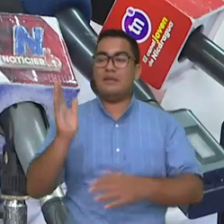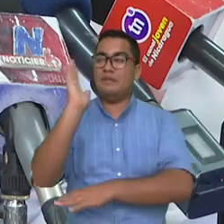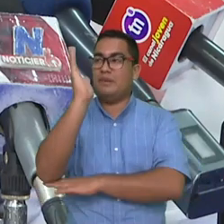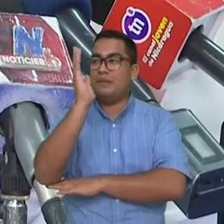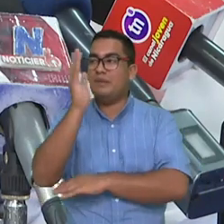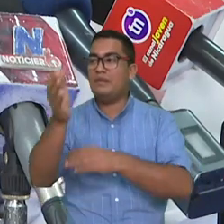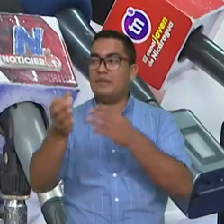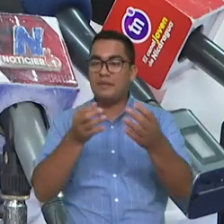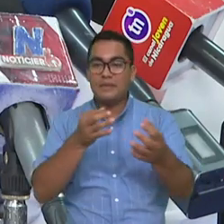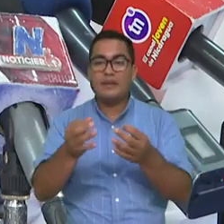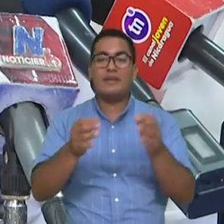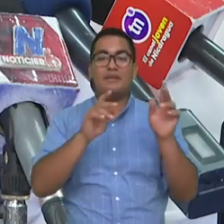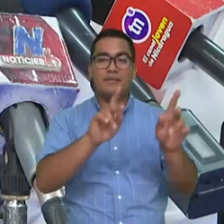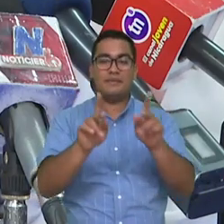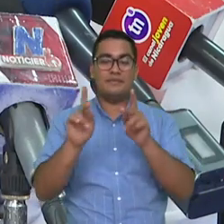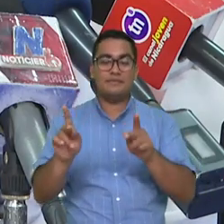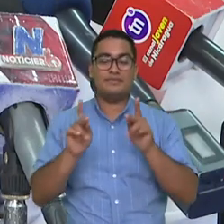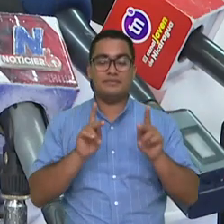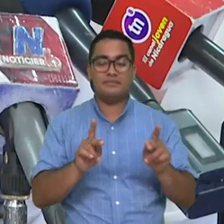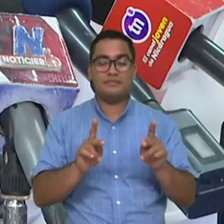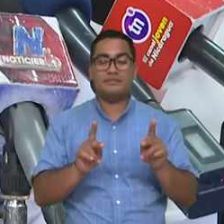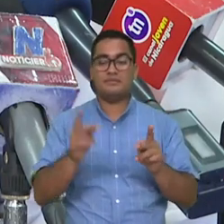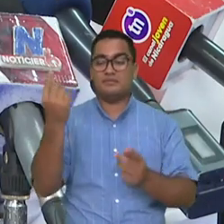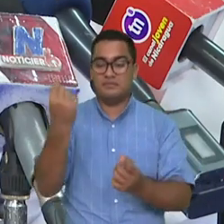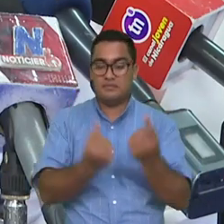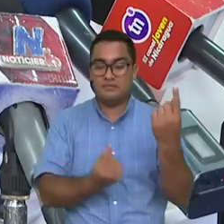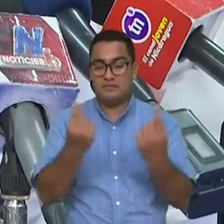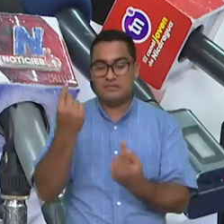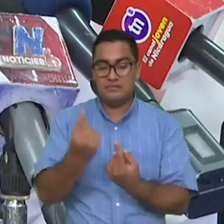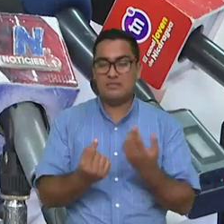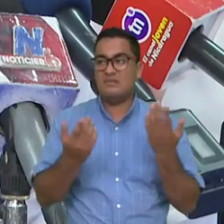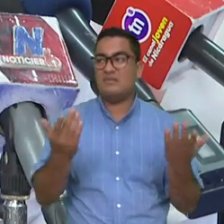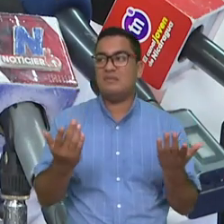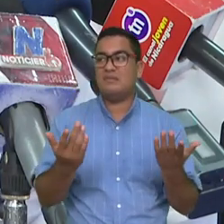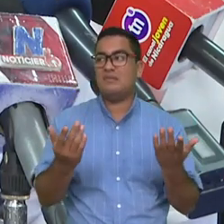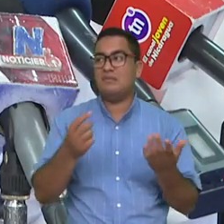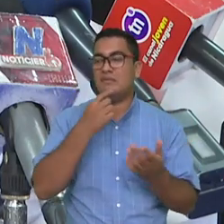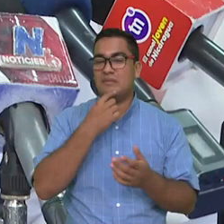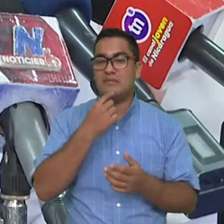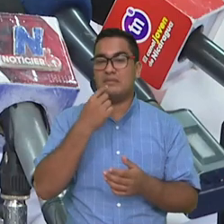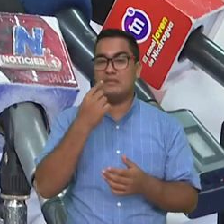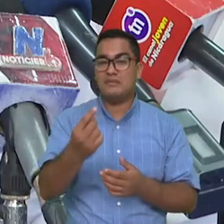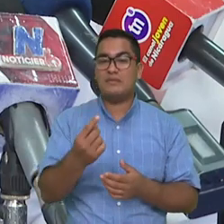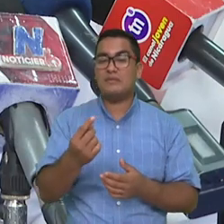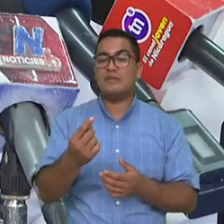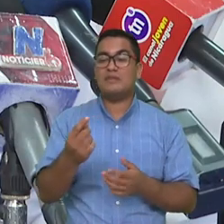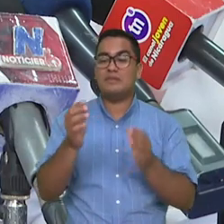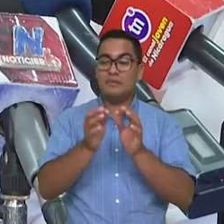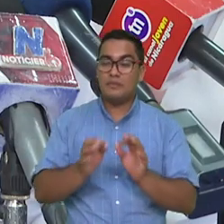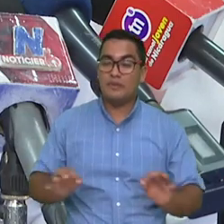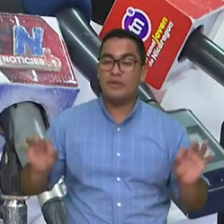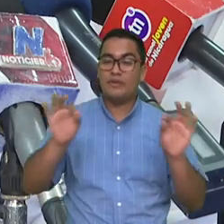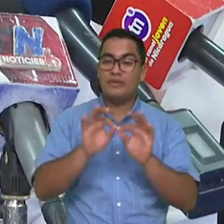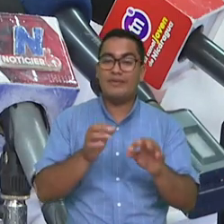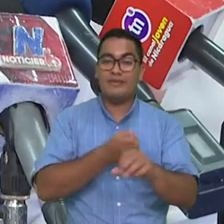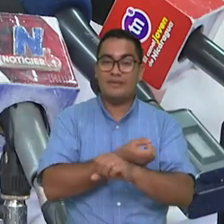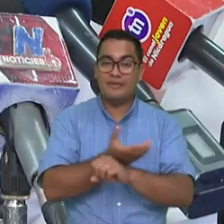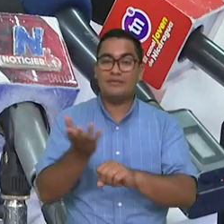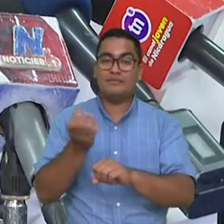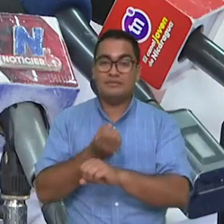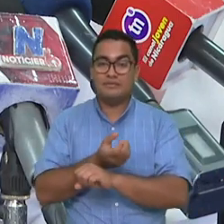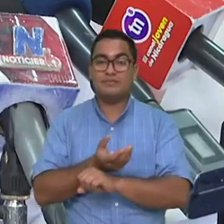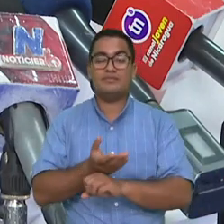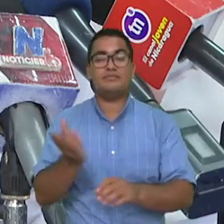¿verdad?, a todos los pacientes que están llegando a las unidades, donde se les está haciendo énfasis en las medidas de prevención